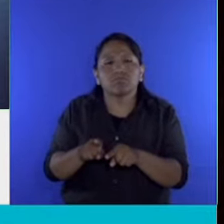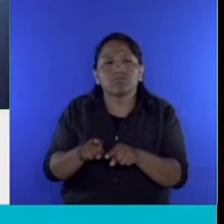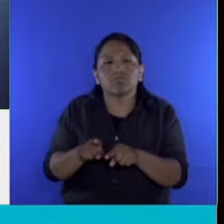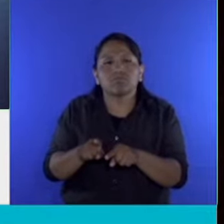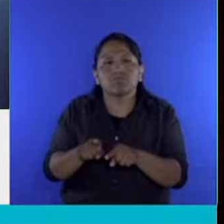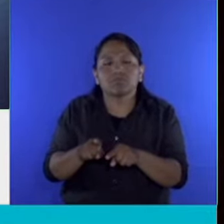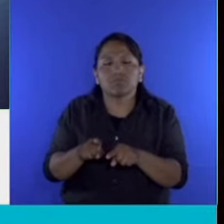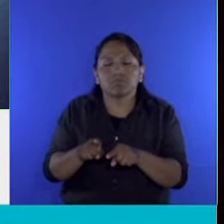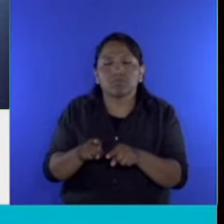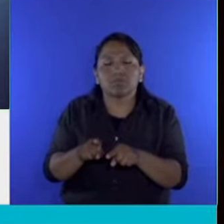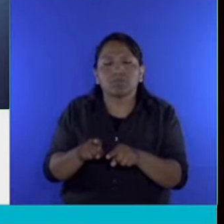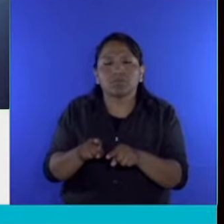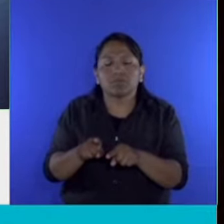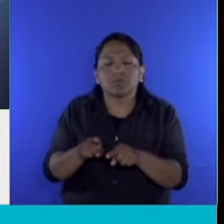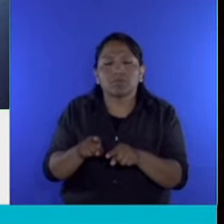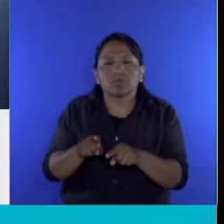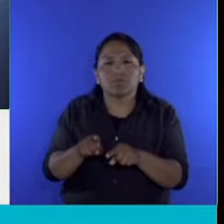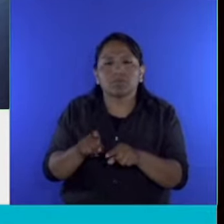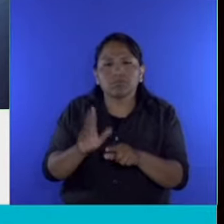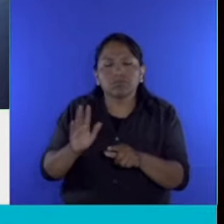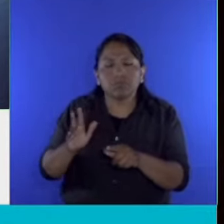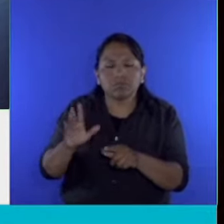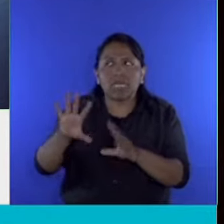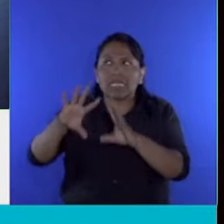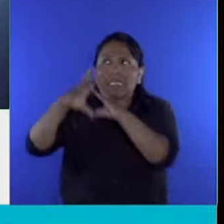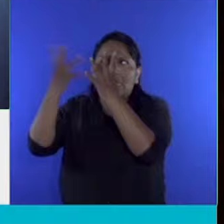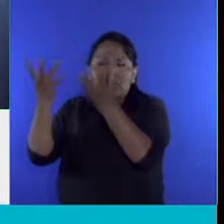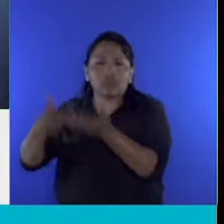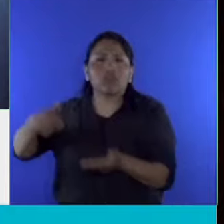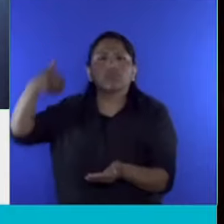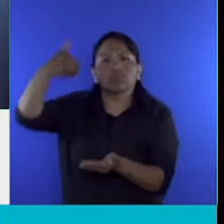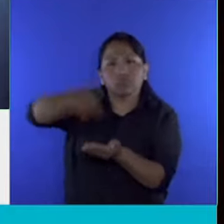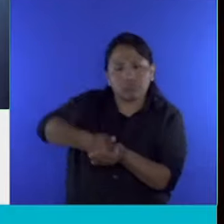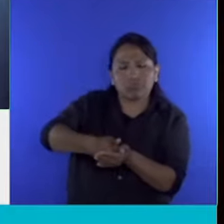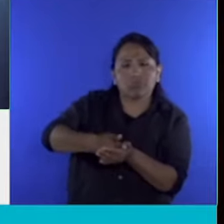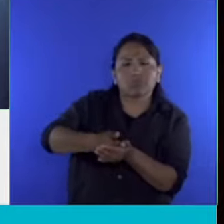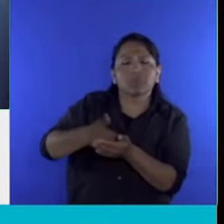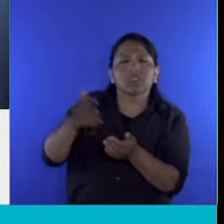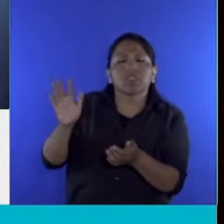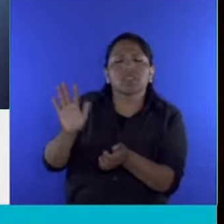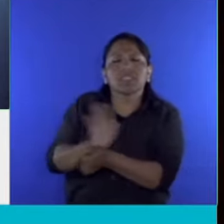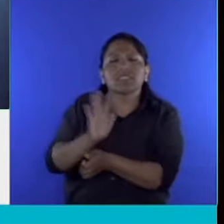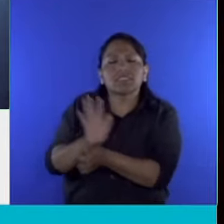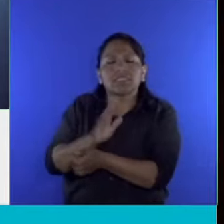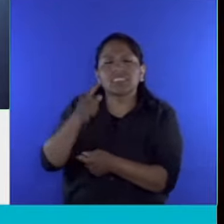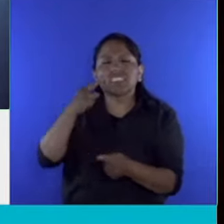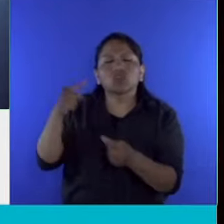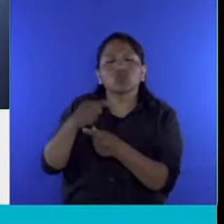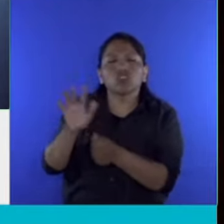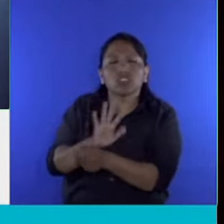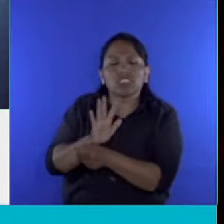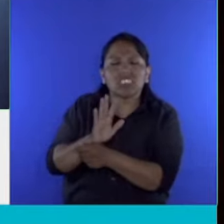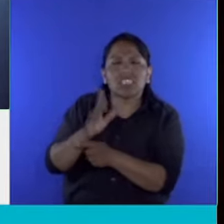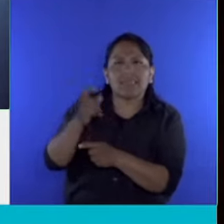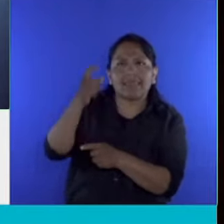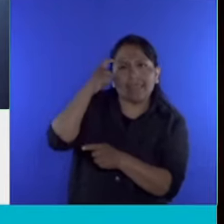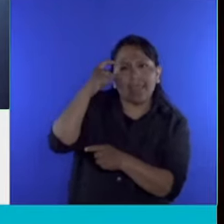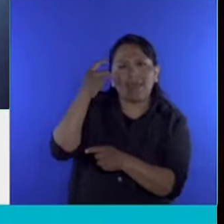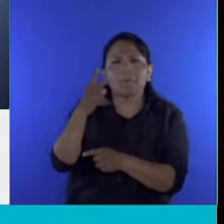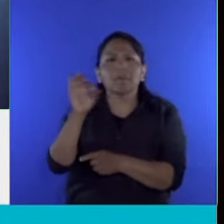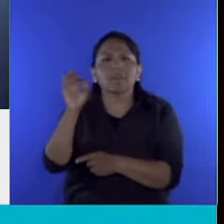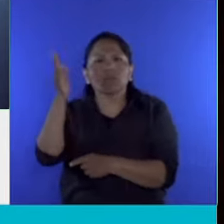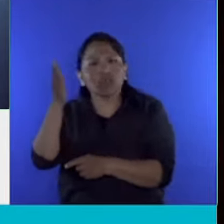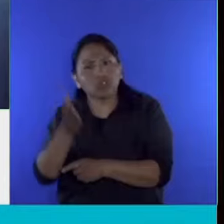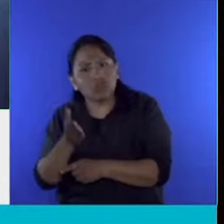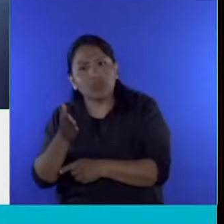tuvo en su mayoría financiamiento internacional el apoyo del instituto de cine fue cercano al 10 o al